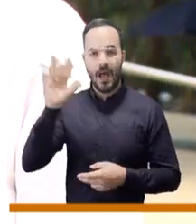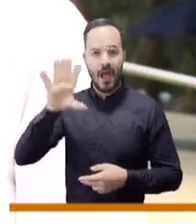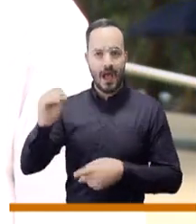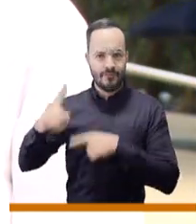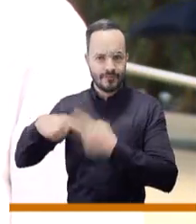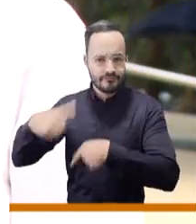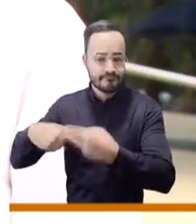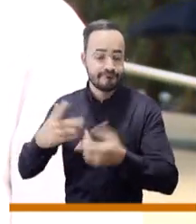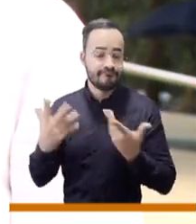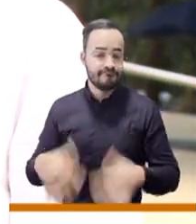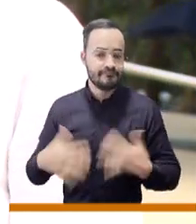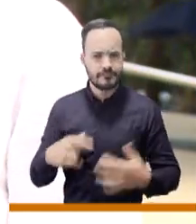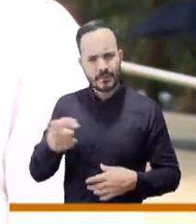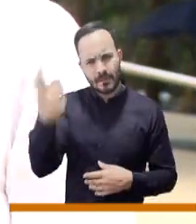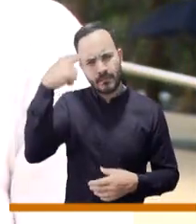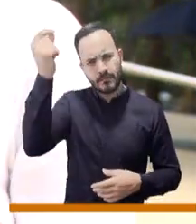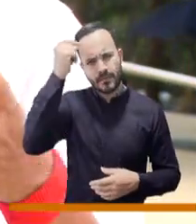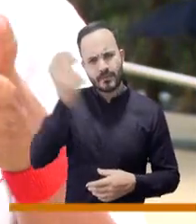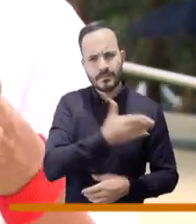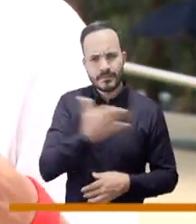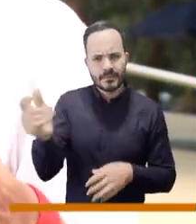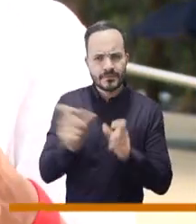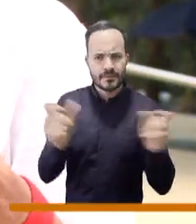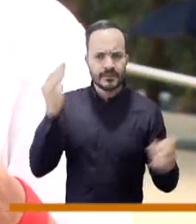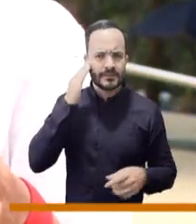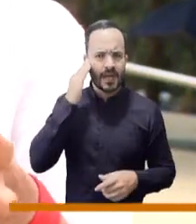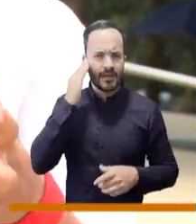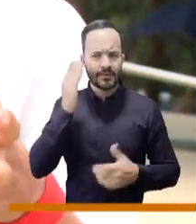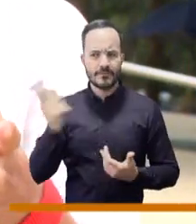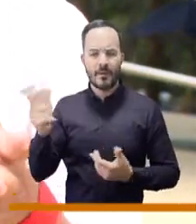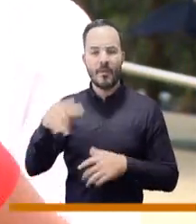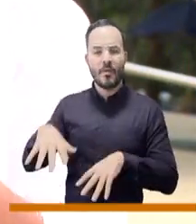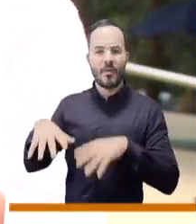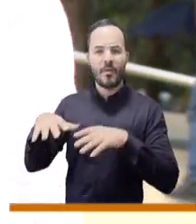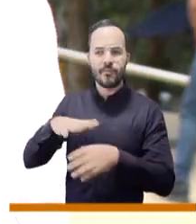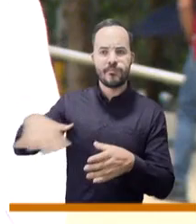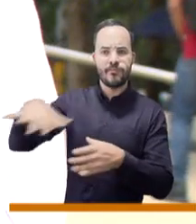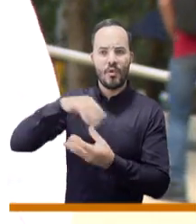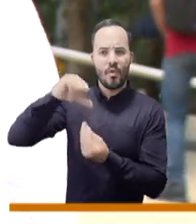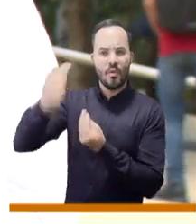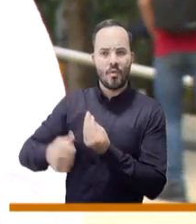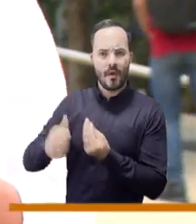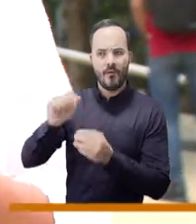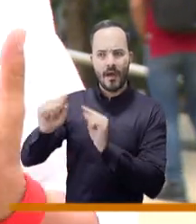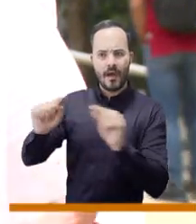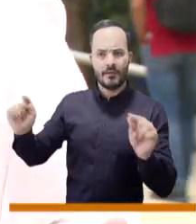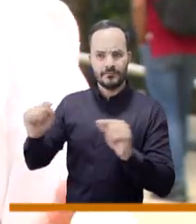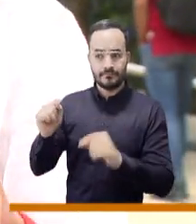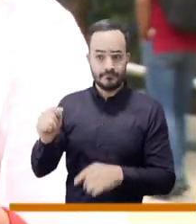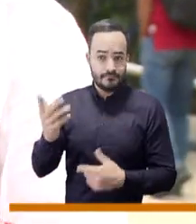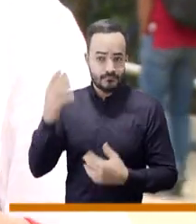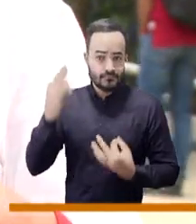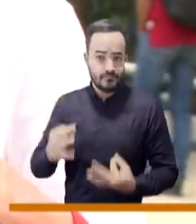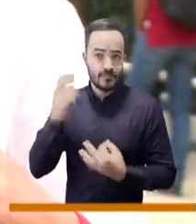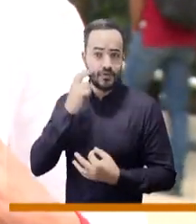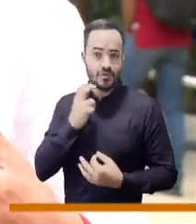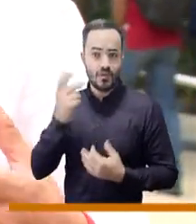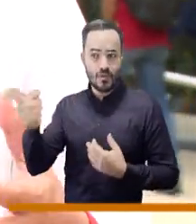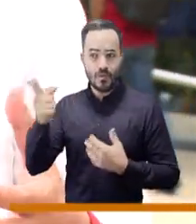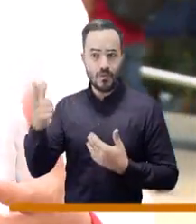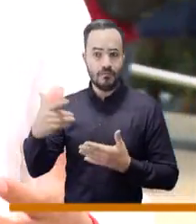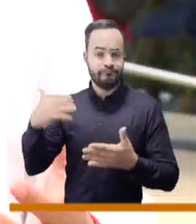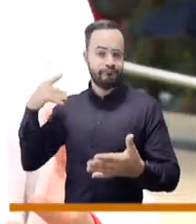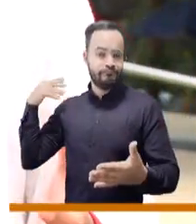que parte de la gente hoy que habita el Urabá antes fue del Chocó, de lo que hoy es